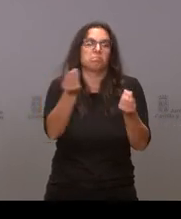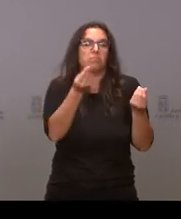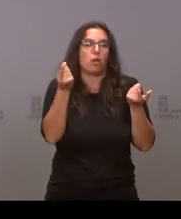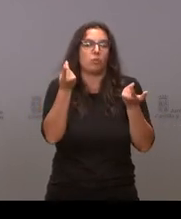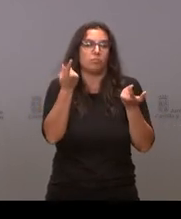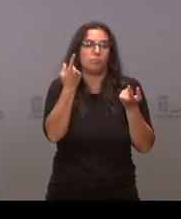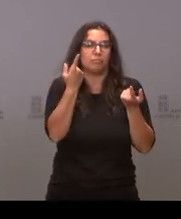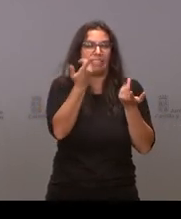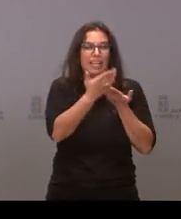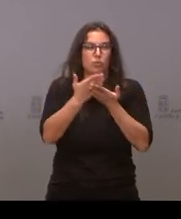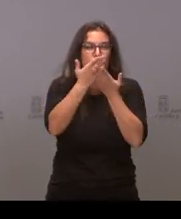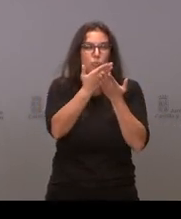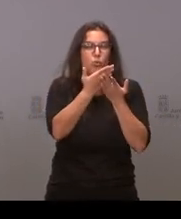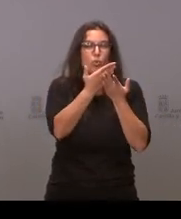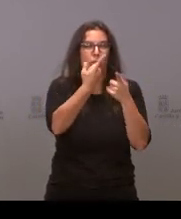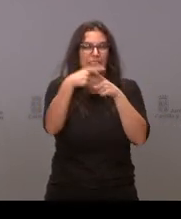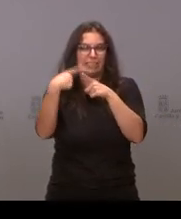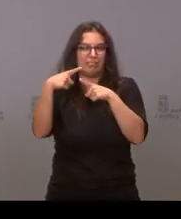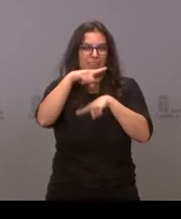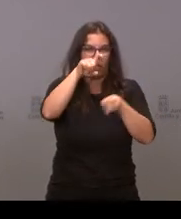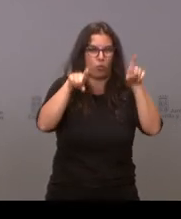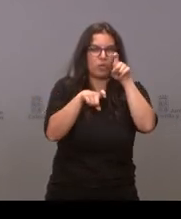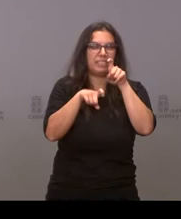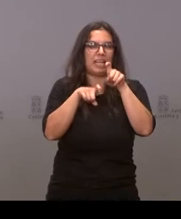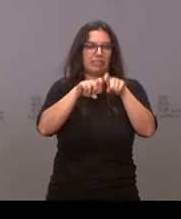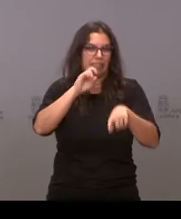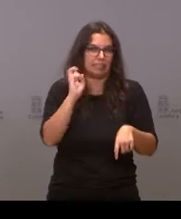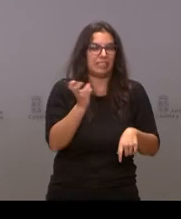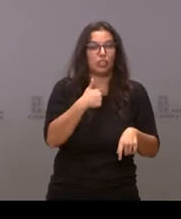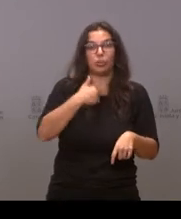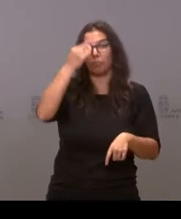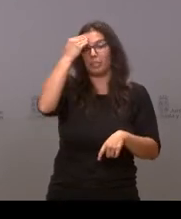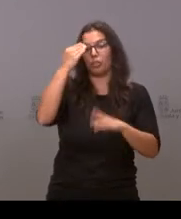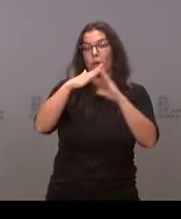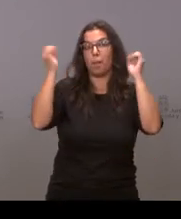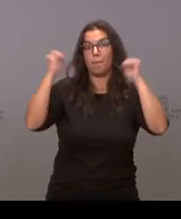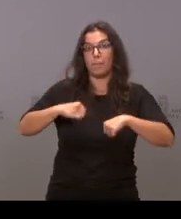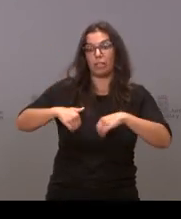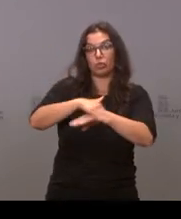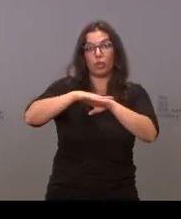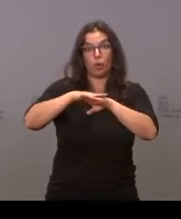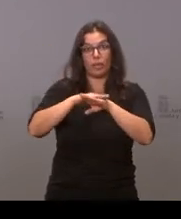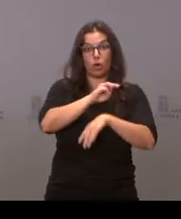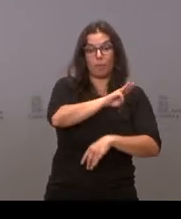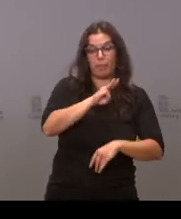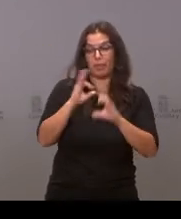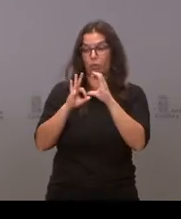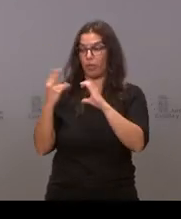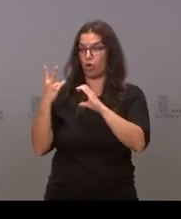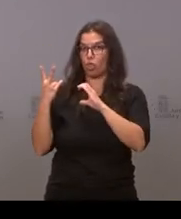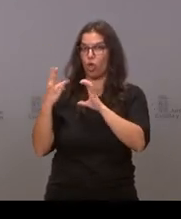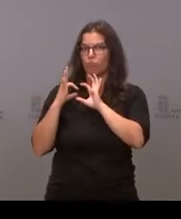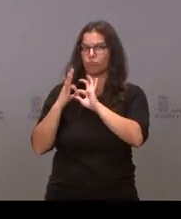estudios demoscópicos sociológicos creo que el pacto de gobierno está funcionando correctamente mi